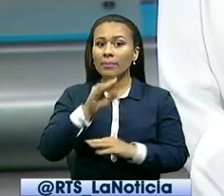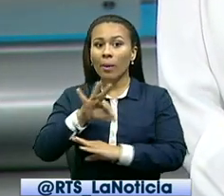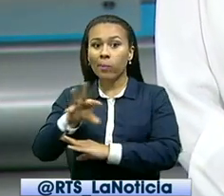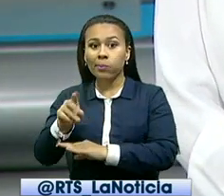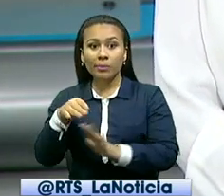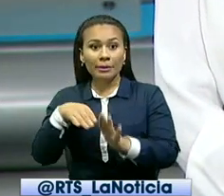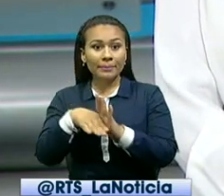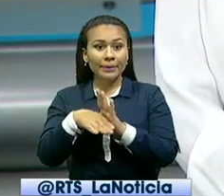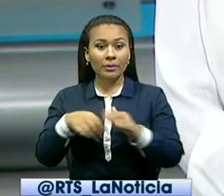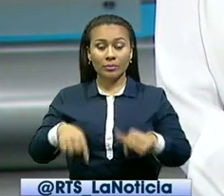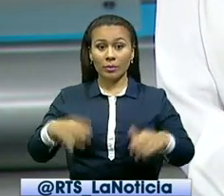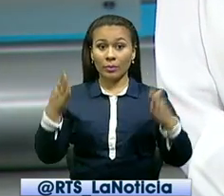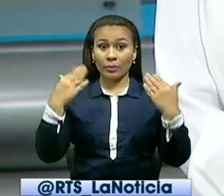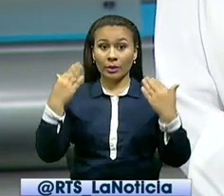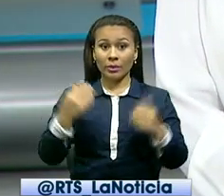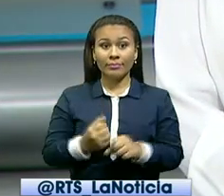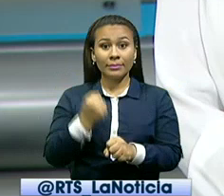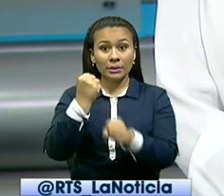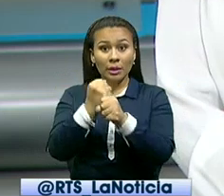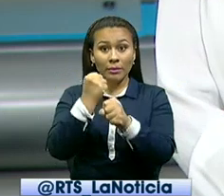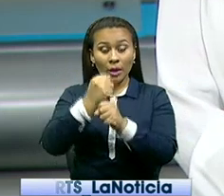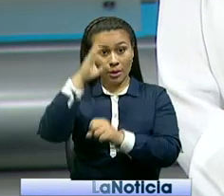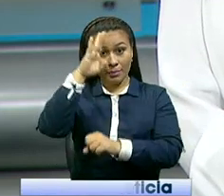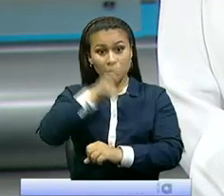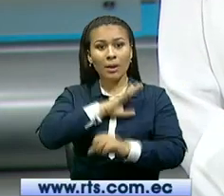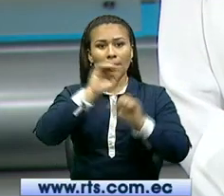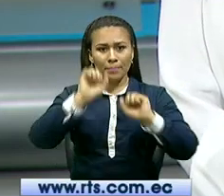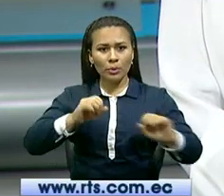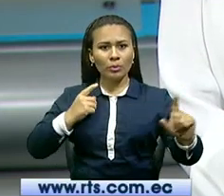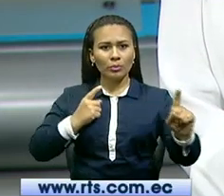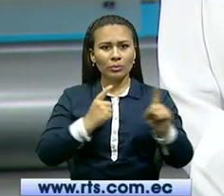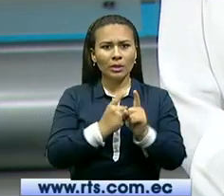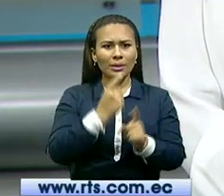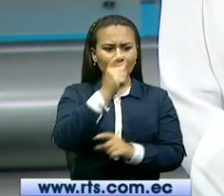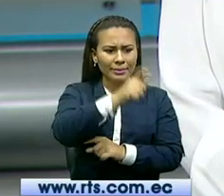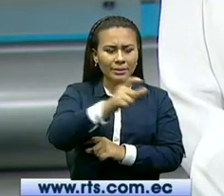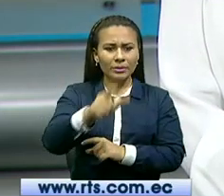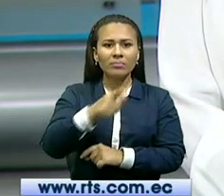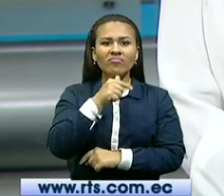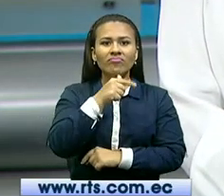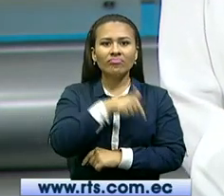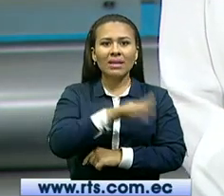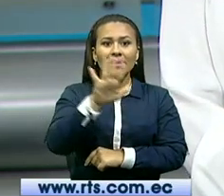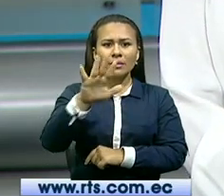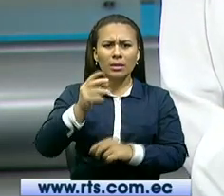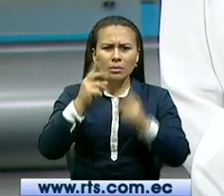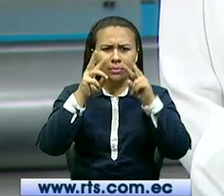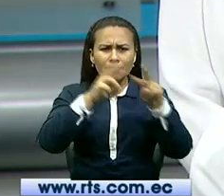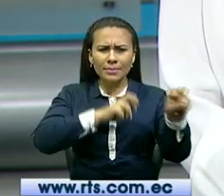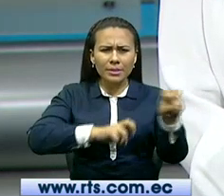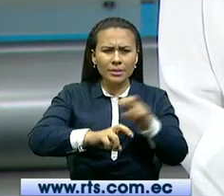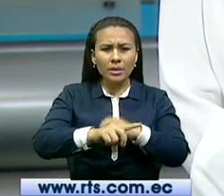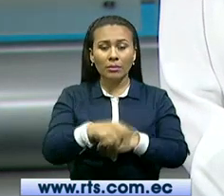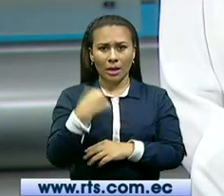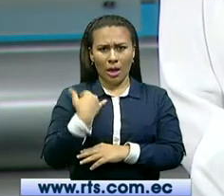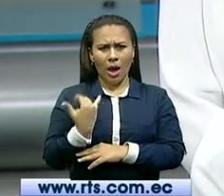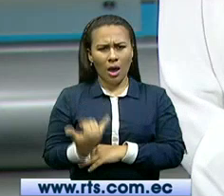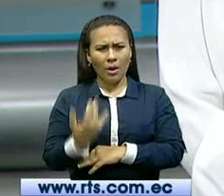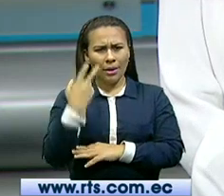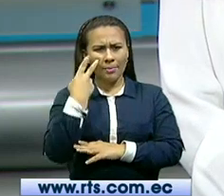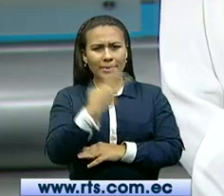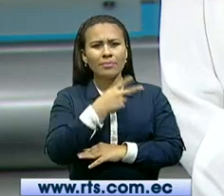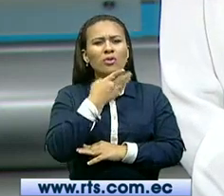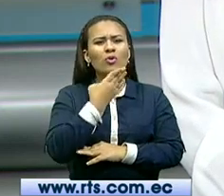Guayaquil. Durante el operativo se logró capturar a 5 sujetos que aparecen en los videos que ayudaron en las tareas de investigación. Veamos cómo era su